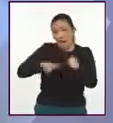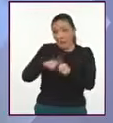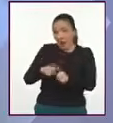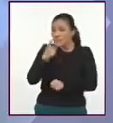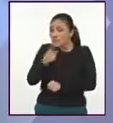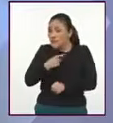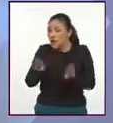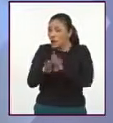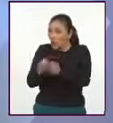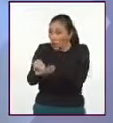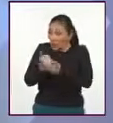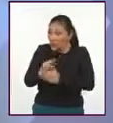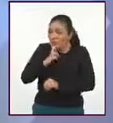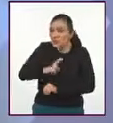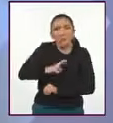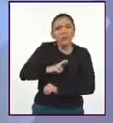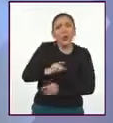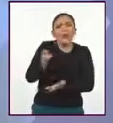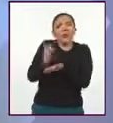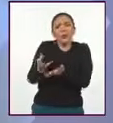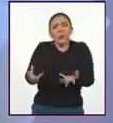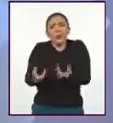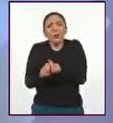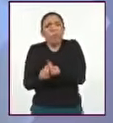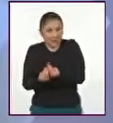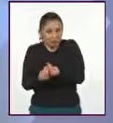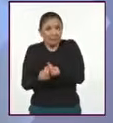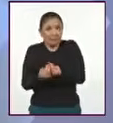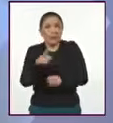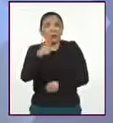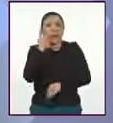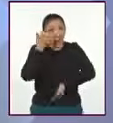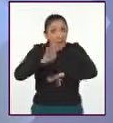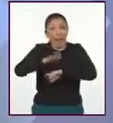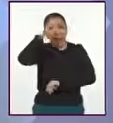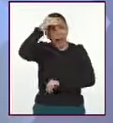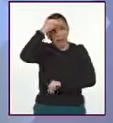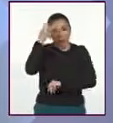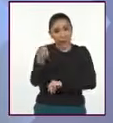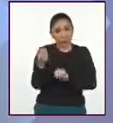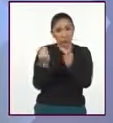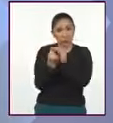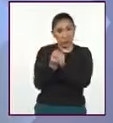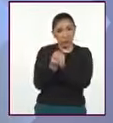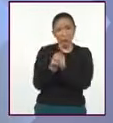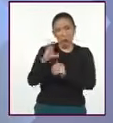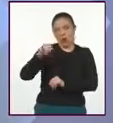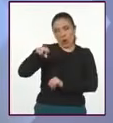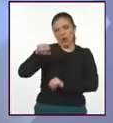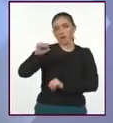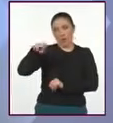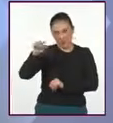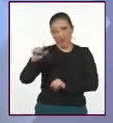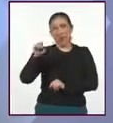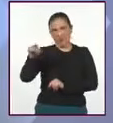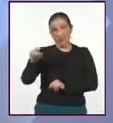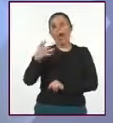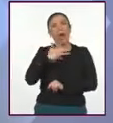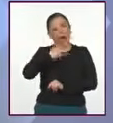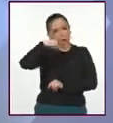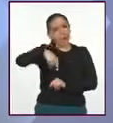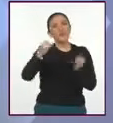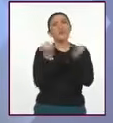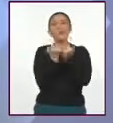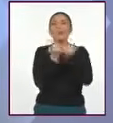ahí acompañándonos. Entonces, y si se quieren capacitar más, aparte de esto de CONASAMA que mencionaba el doctor, bueno, acá tenemos